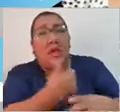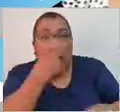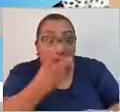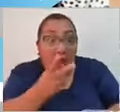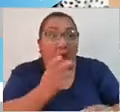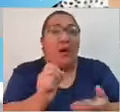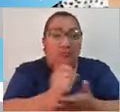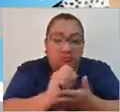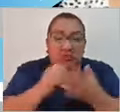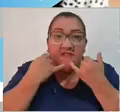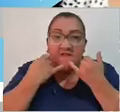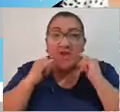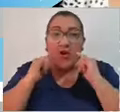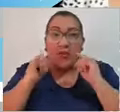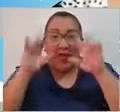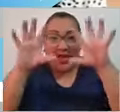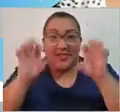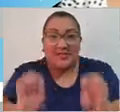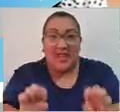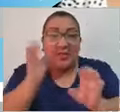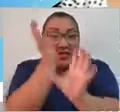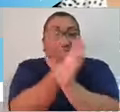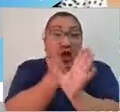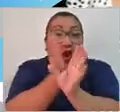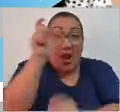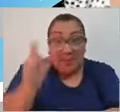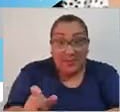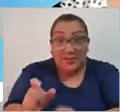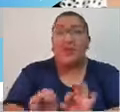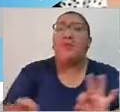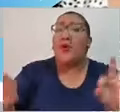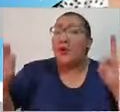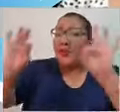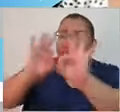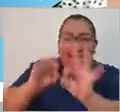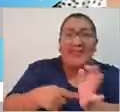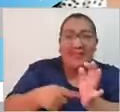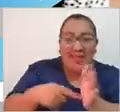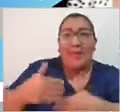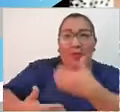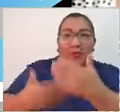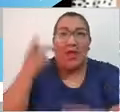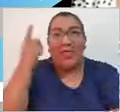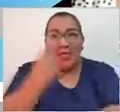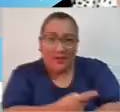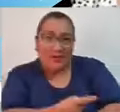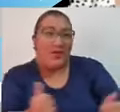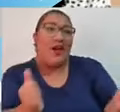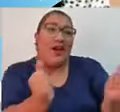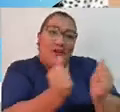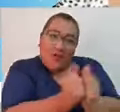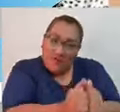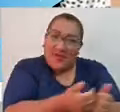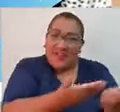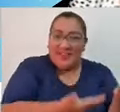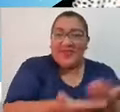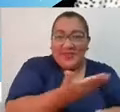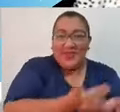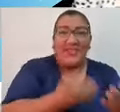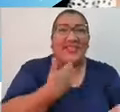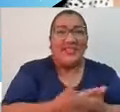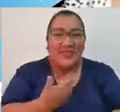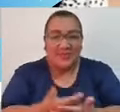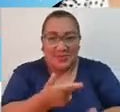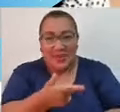el informe o el examen psicológico de la víctima puede ser parte del procedimiento y acompañar como medio